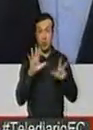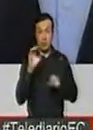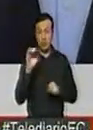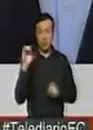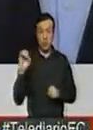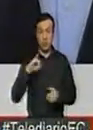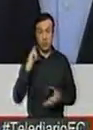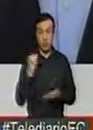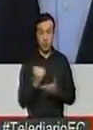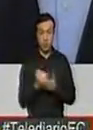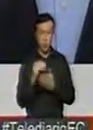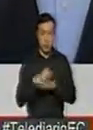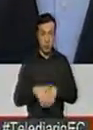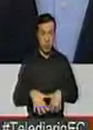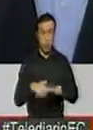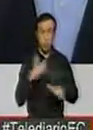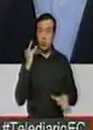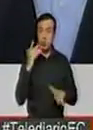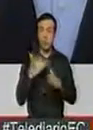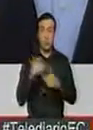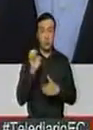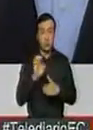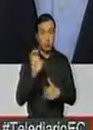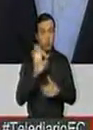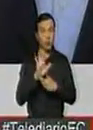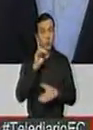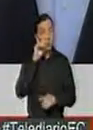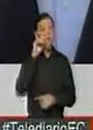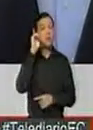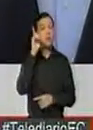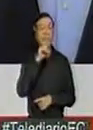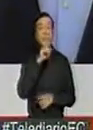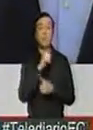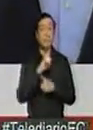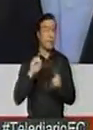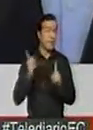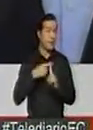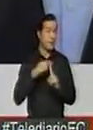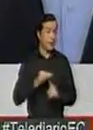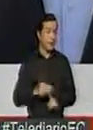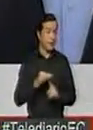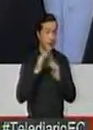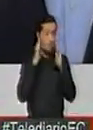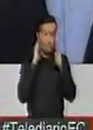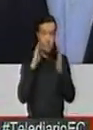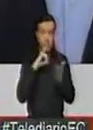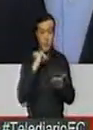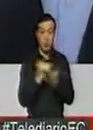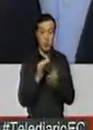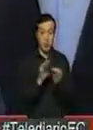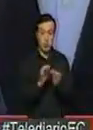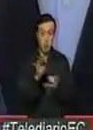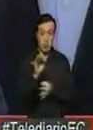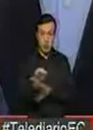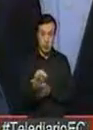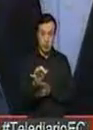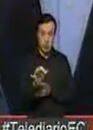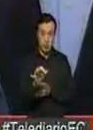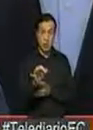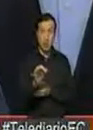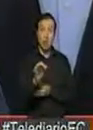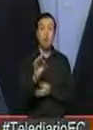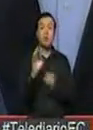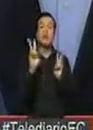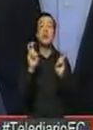parroquiales que tenemos a lo largo del país. Serán considerados como prioridad número uno las juntas parroquiales en su devolución del